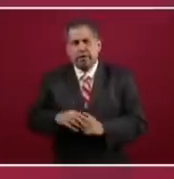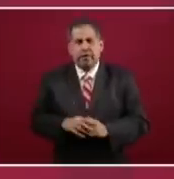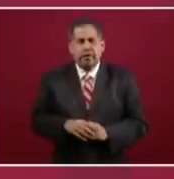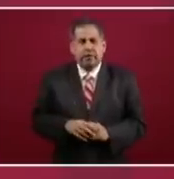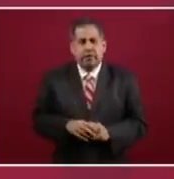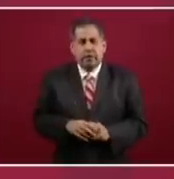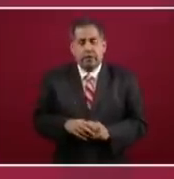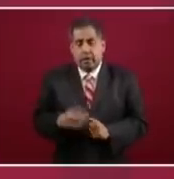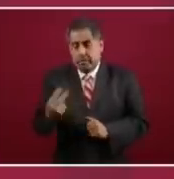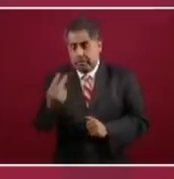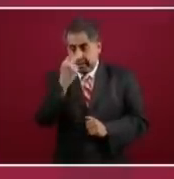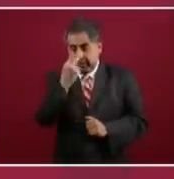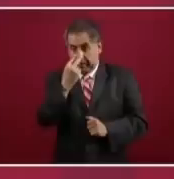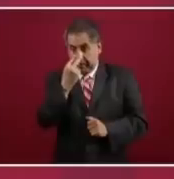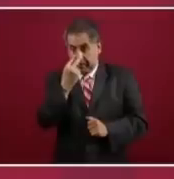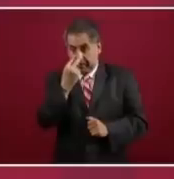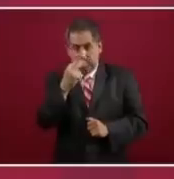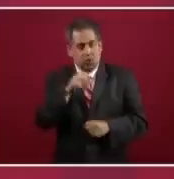mb